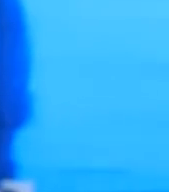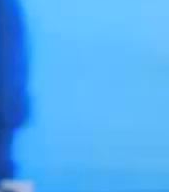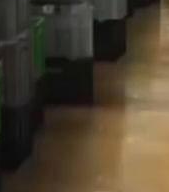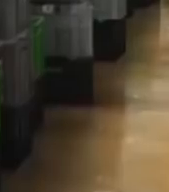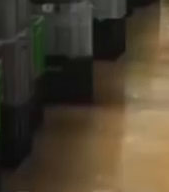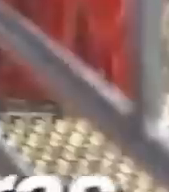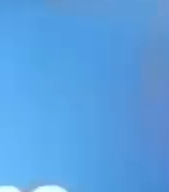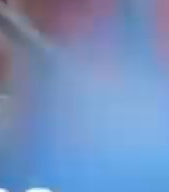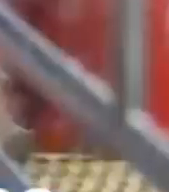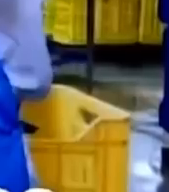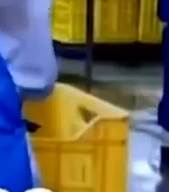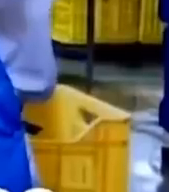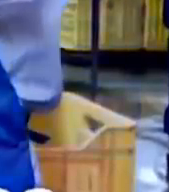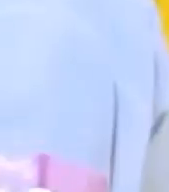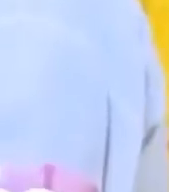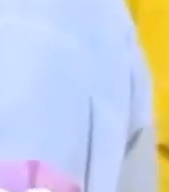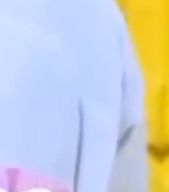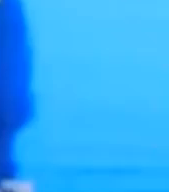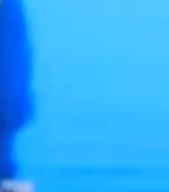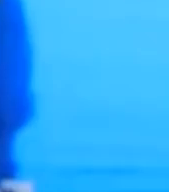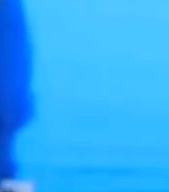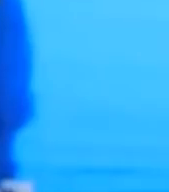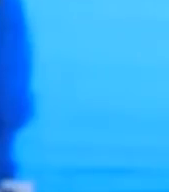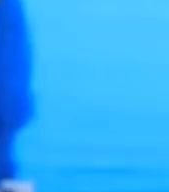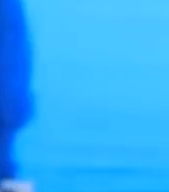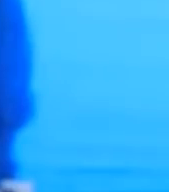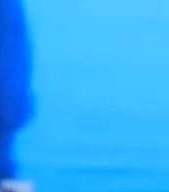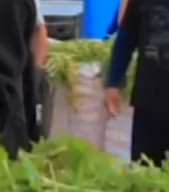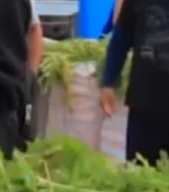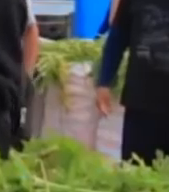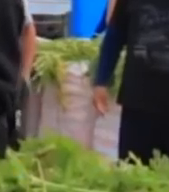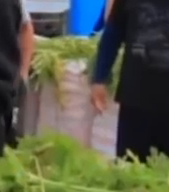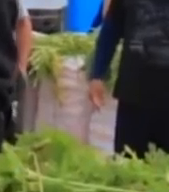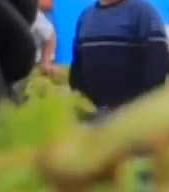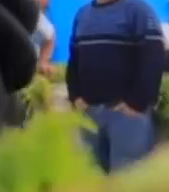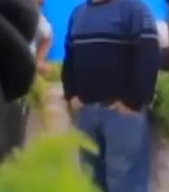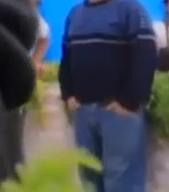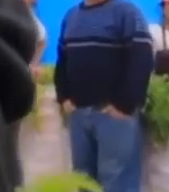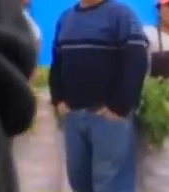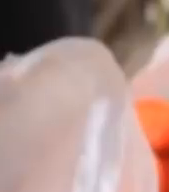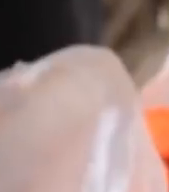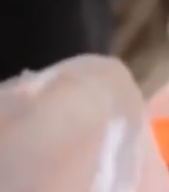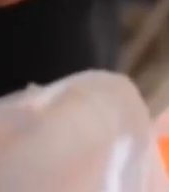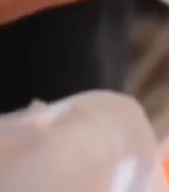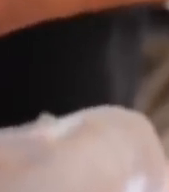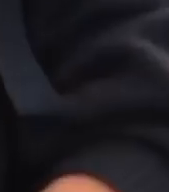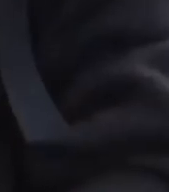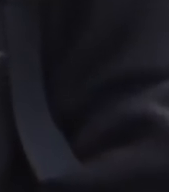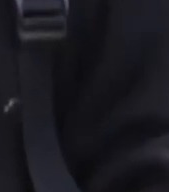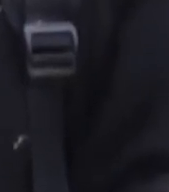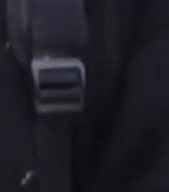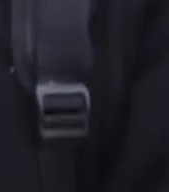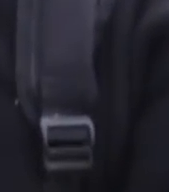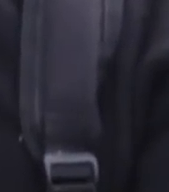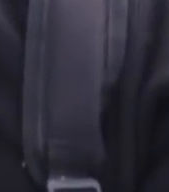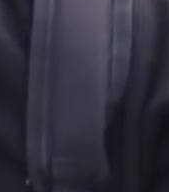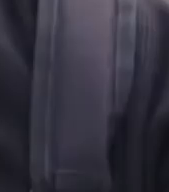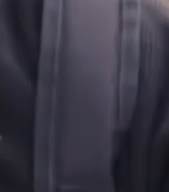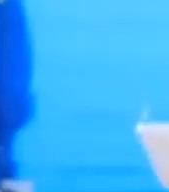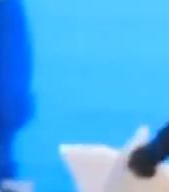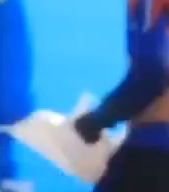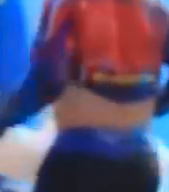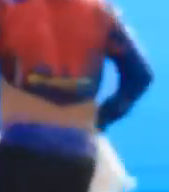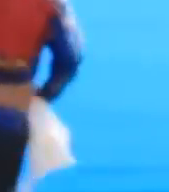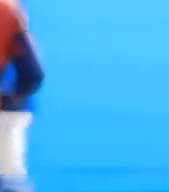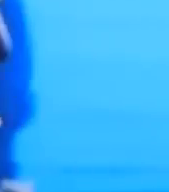zonas productivas y la panamericana, le daremos valor agregado a tus productos, evitando así las mermas y pérdidas. Con ello generaremos 15.000 puestos de